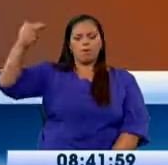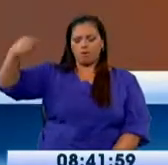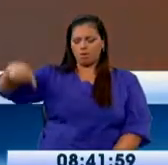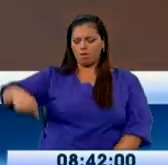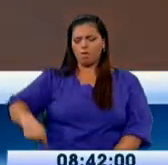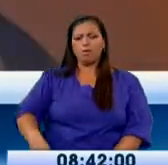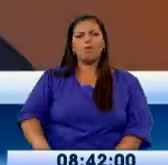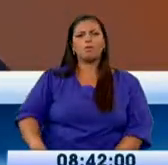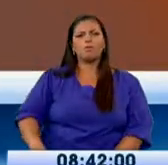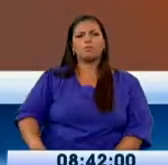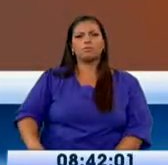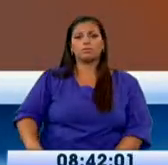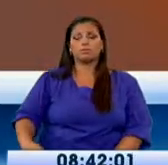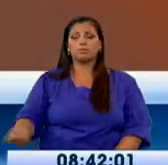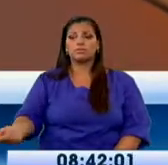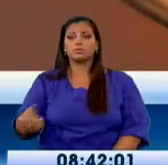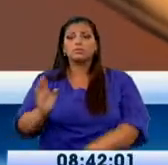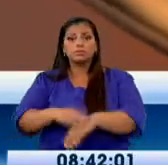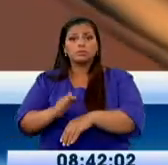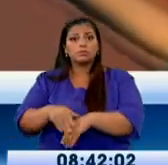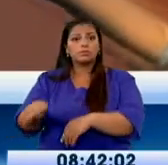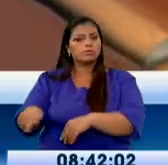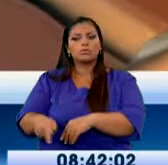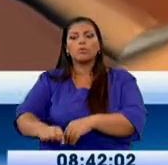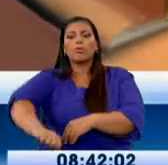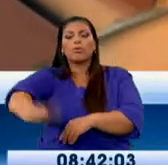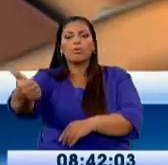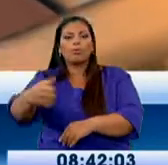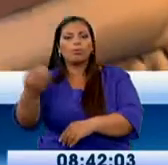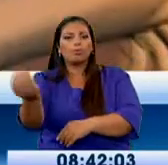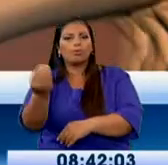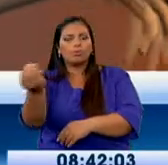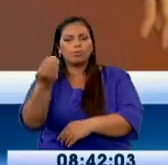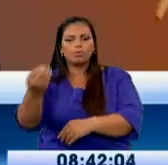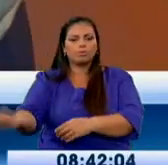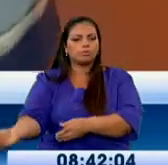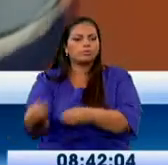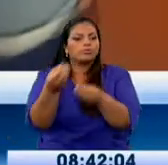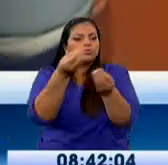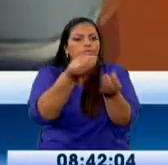paralelo ha ingresado esta arma de fuego. Se ha puesto a jugar con esta arma y